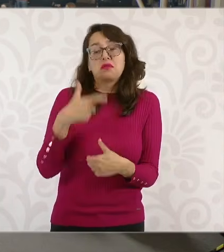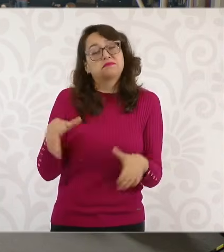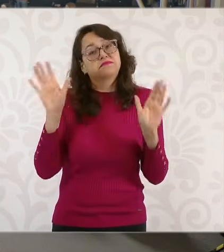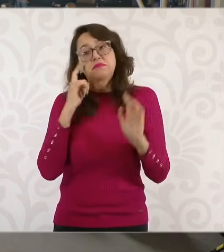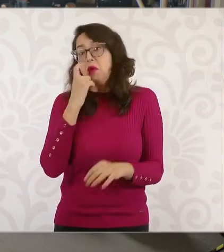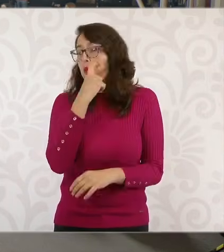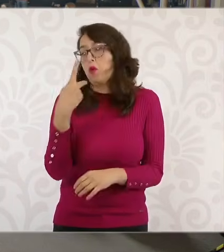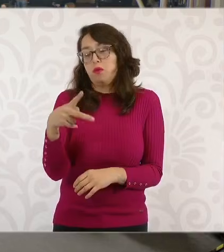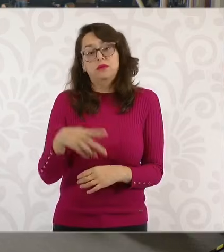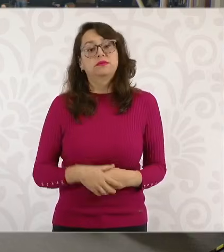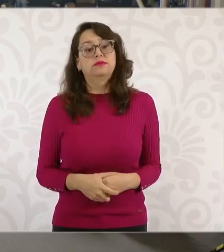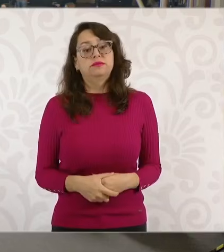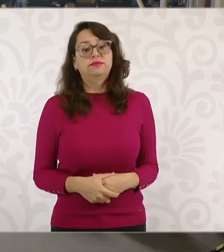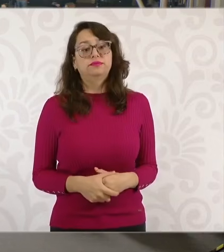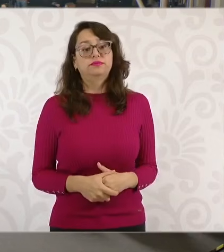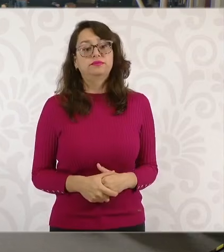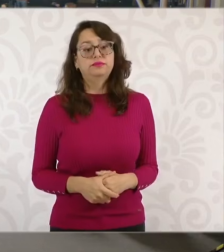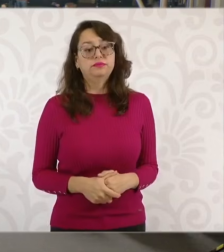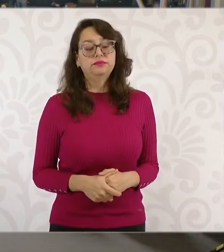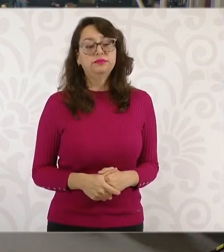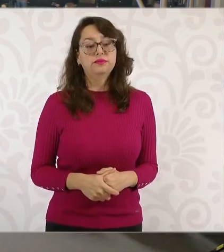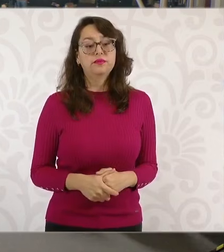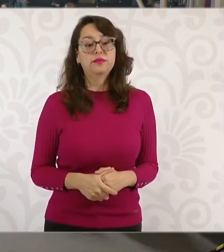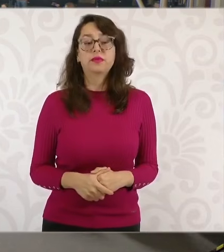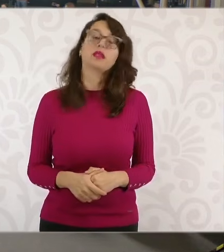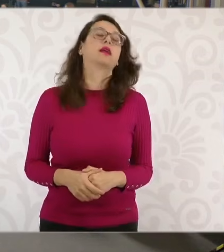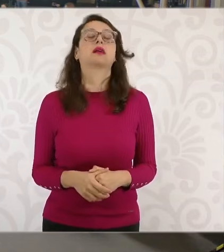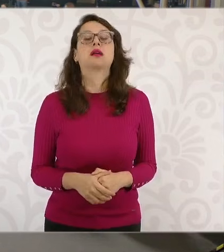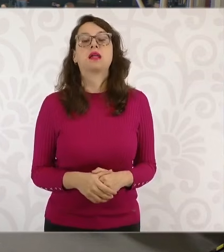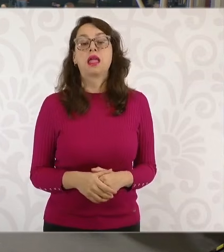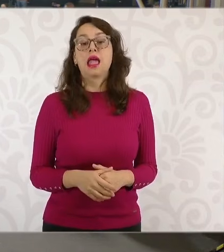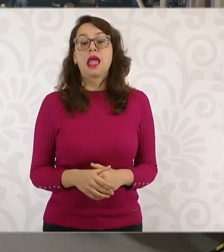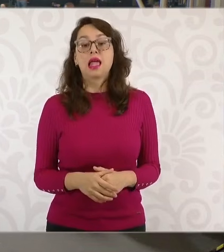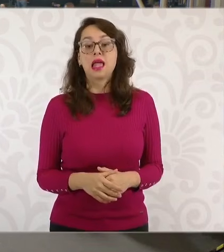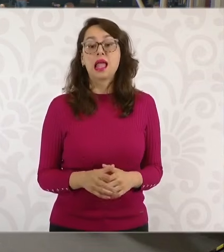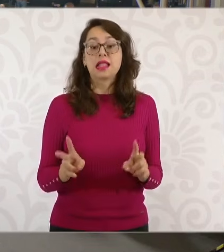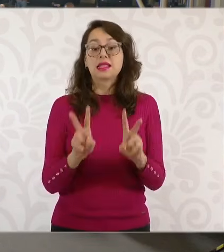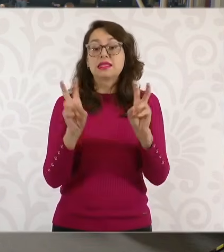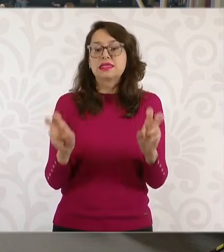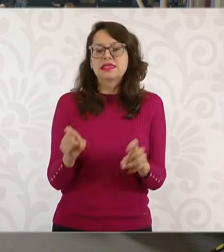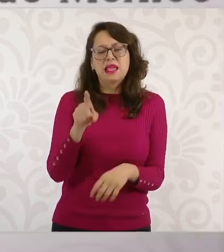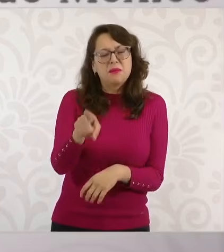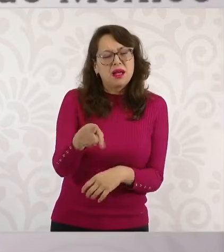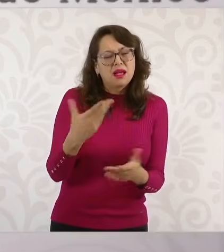me permite, Presidenta, sin ánimo de… Y en el caso del carbón es completamente distinto, es lo contrario a lo que estás